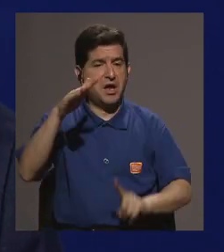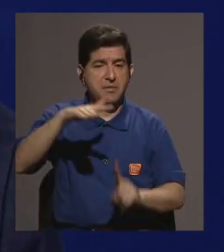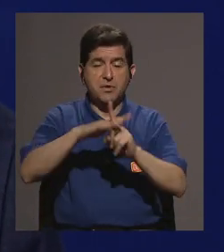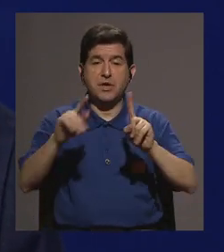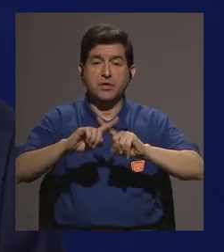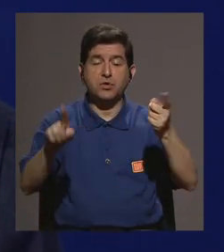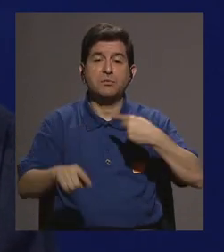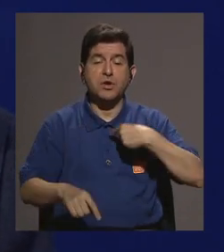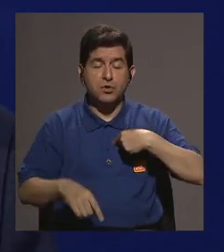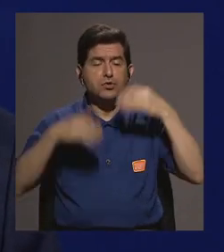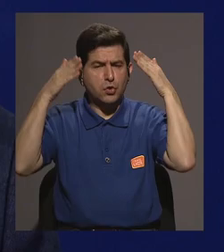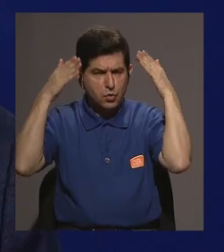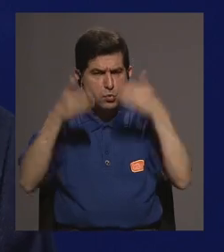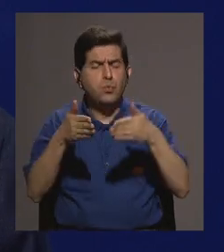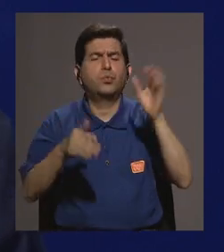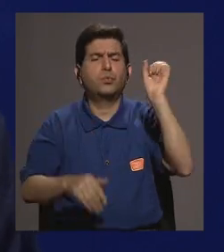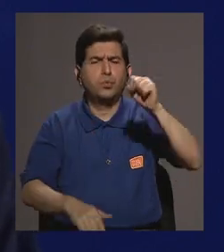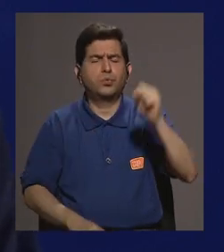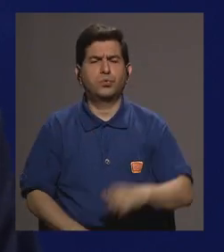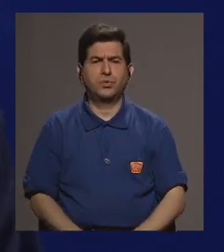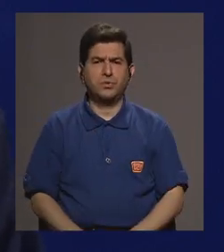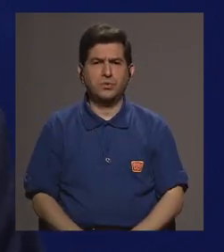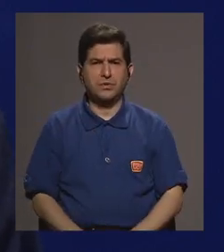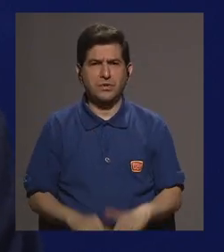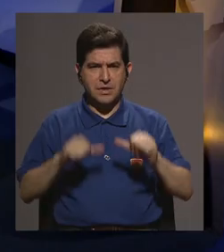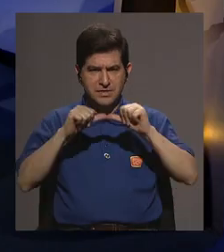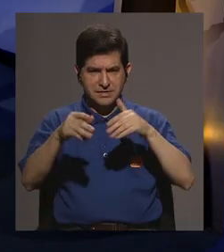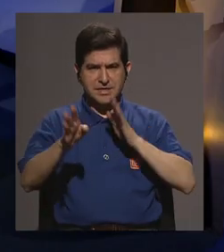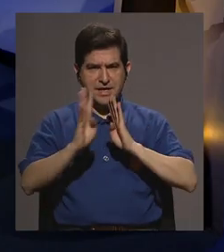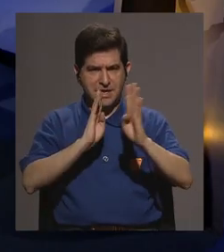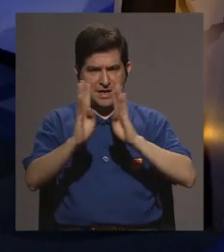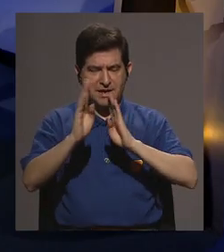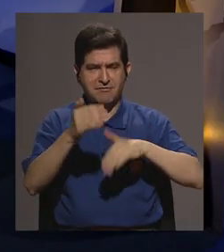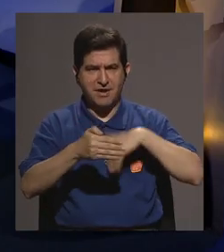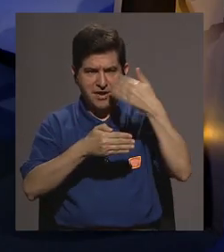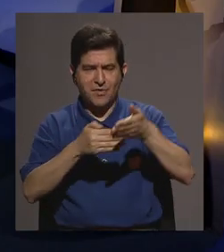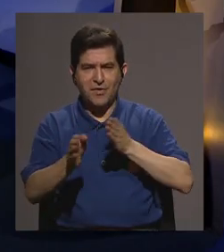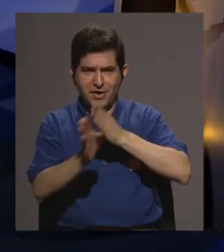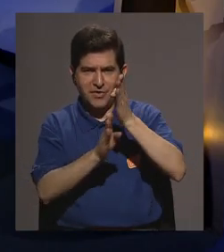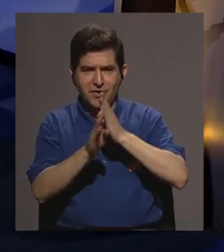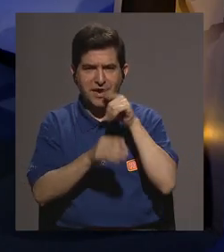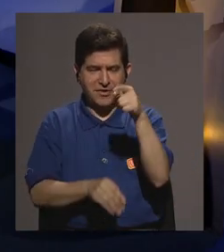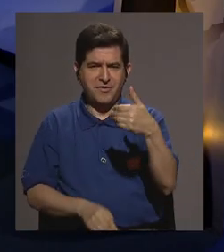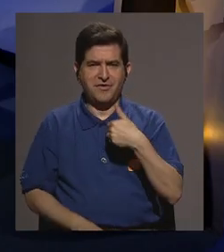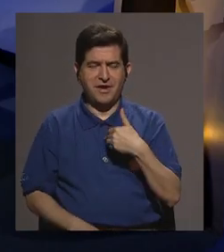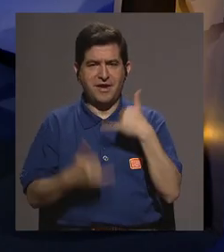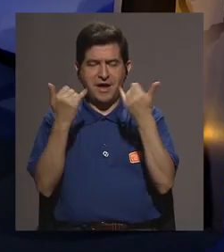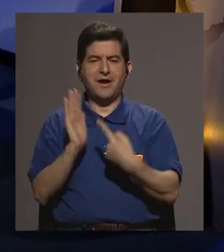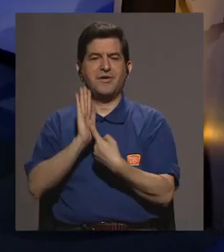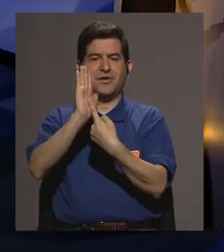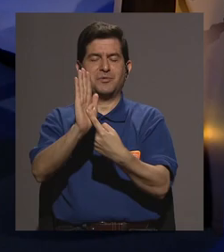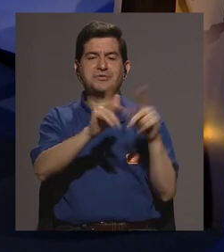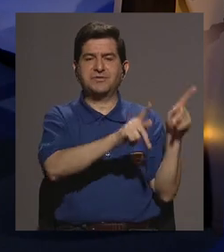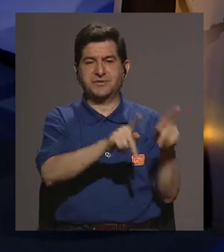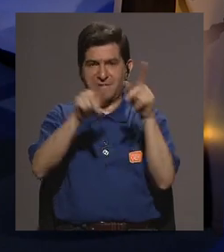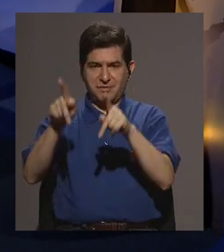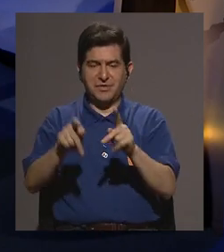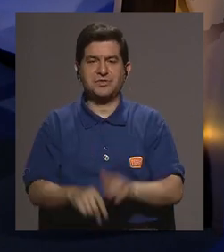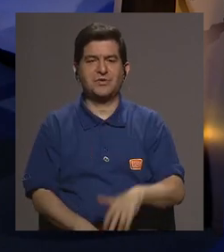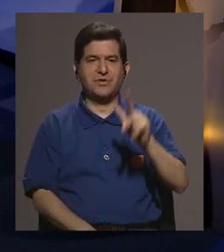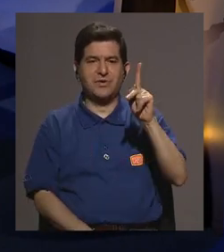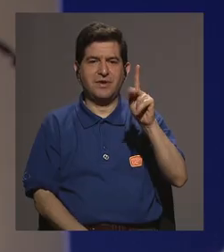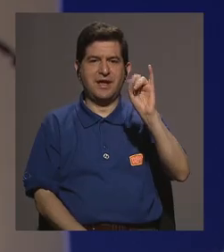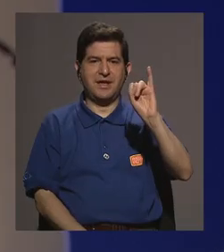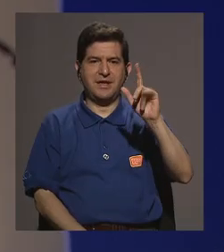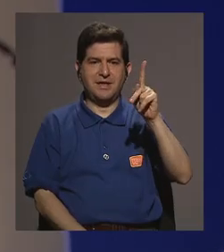salir el proyecto pero era que yo sí estaba muy metido en eso ahorita continuamos hablando de la carrera tuya vamos a presentarle al